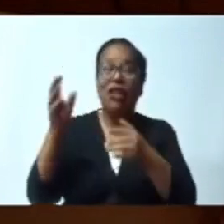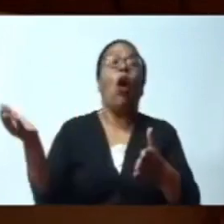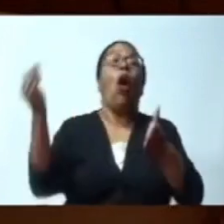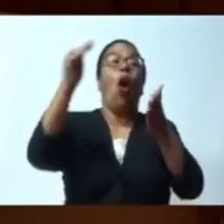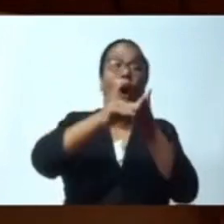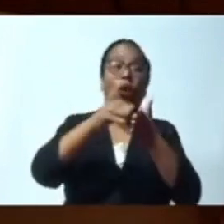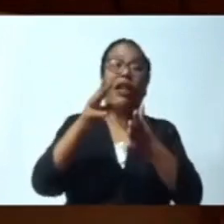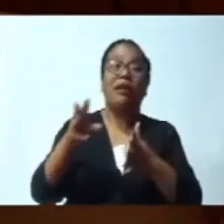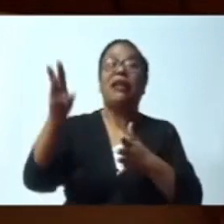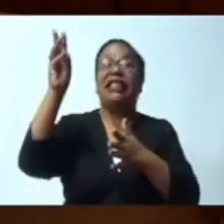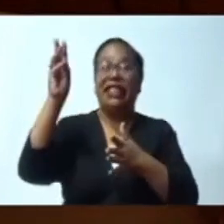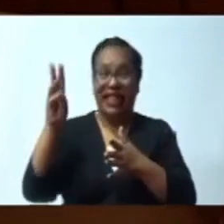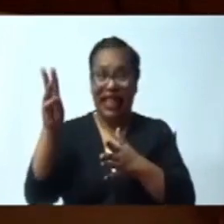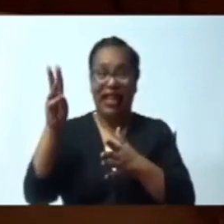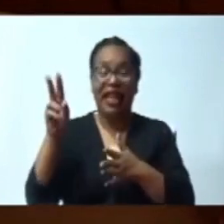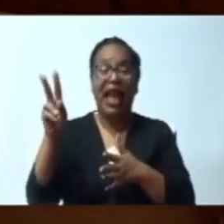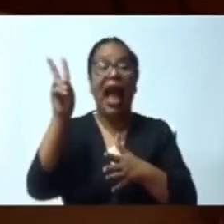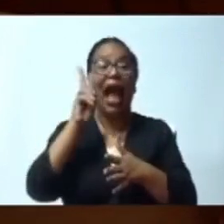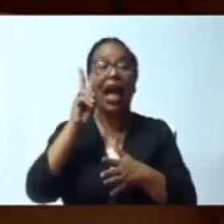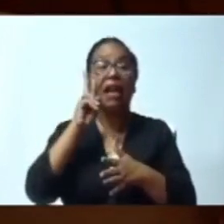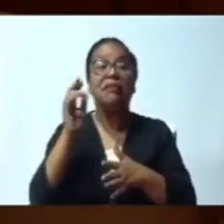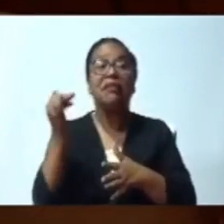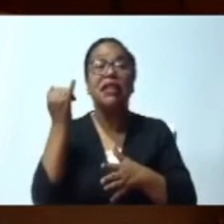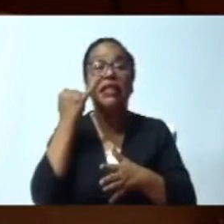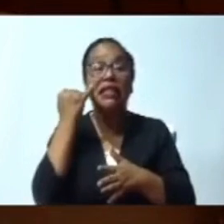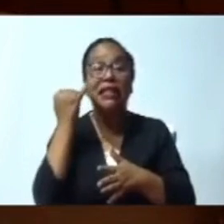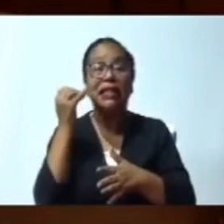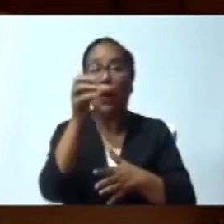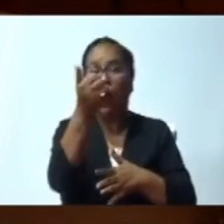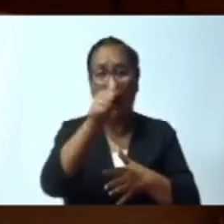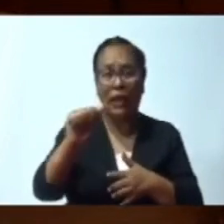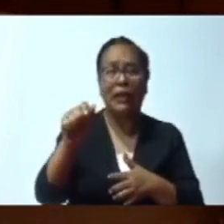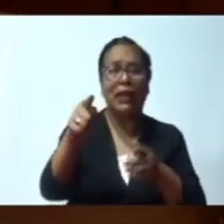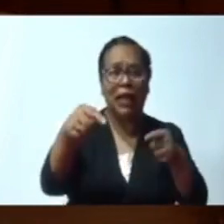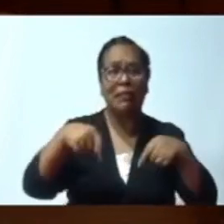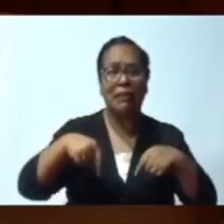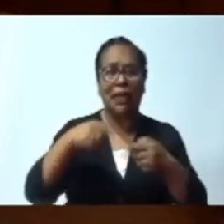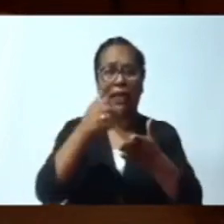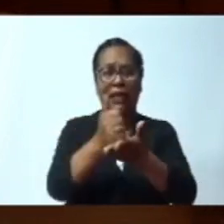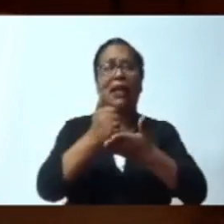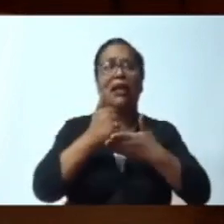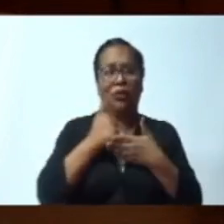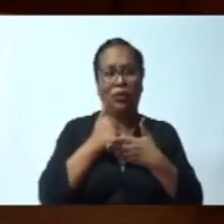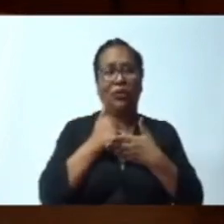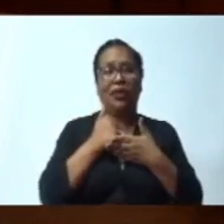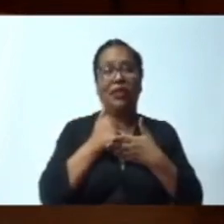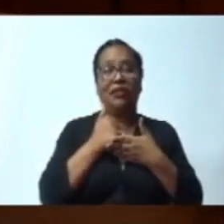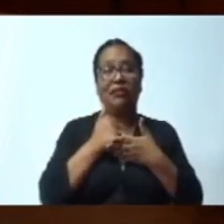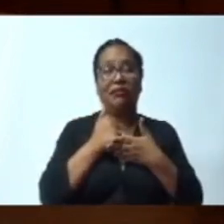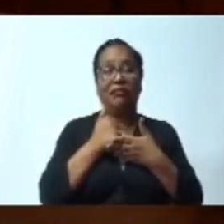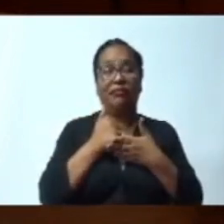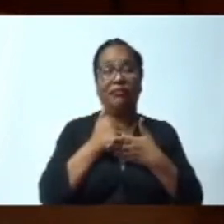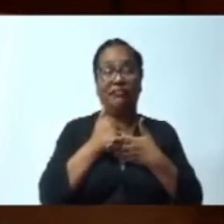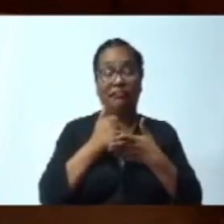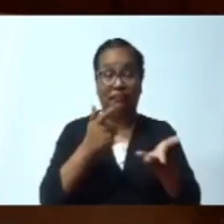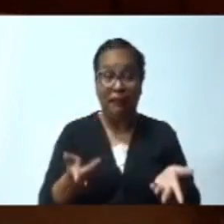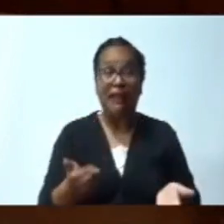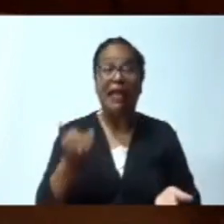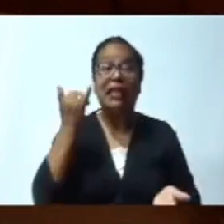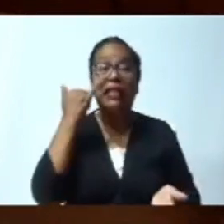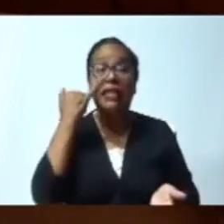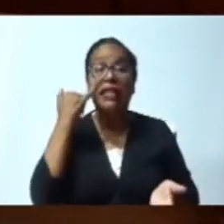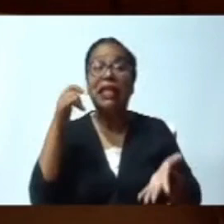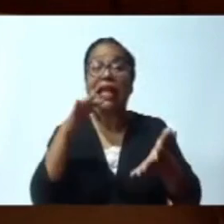Algunos, muy pocos, tienen la oportunidad de venir a Constanza a estudiar los sábados. En tiempo de lluvia, los que estudian los sábados